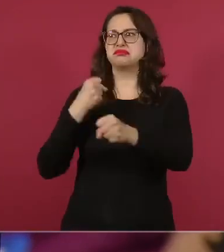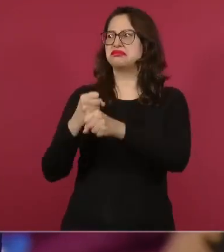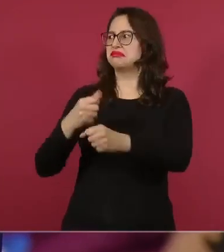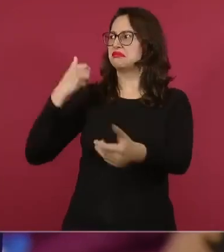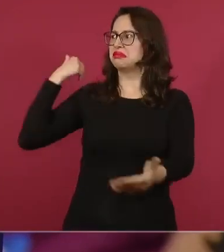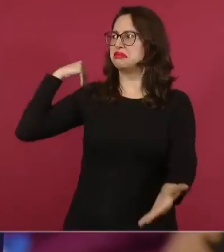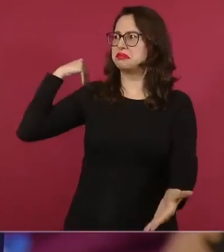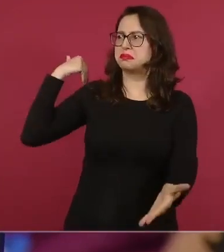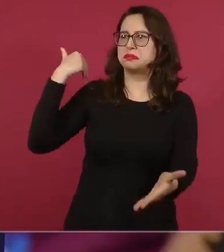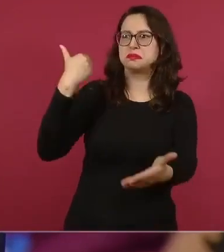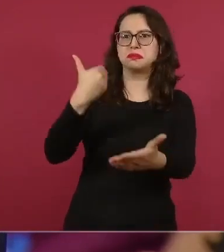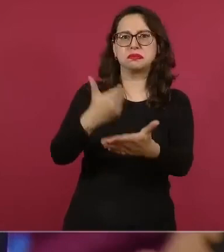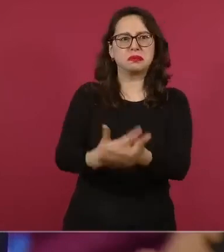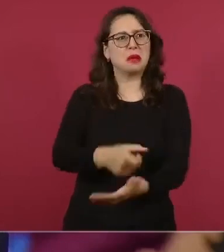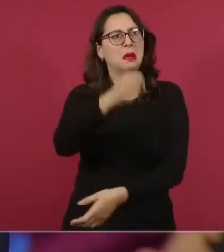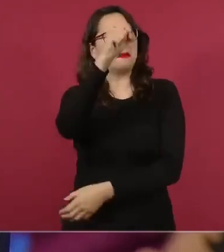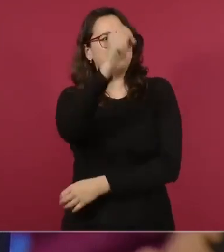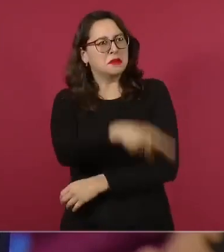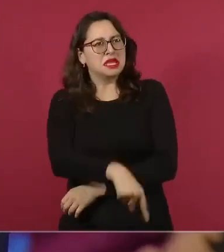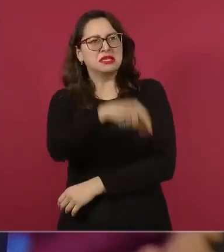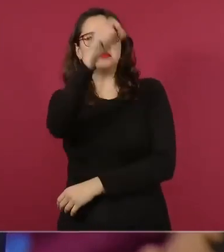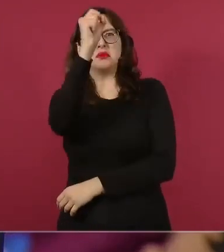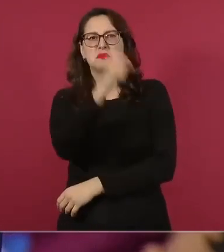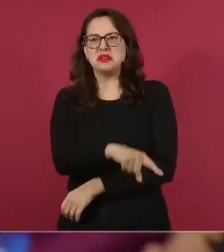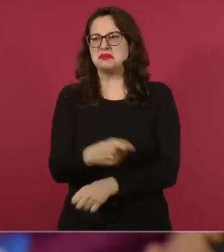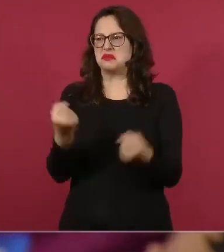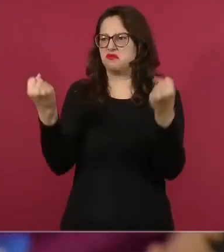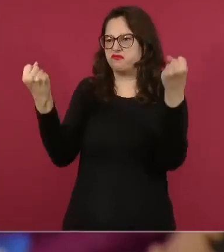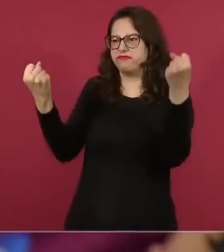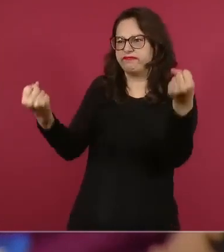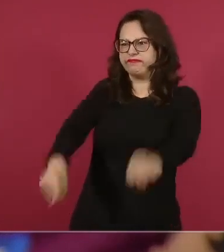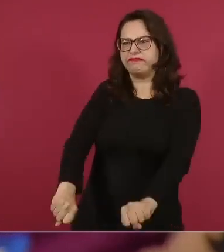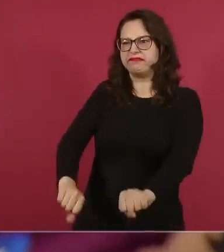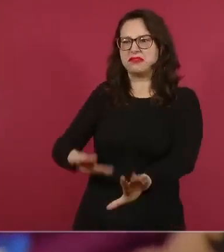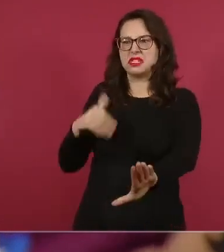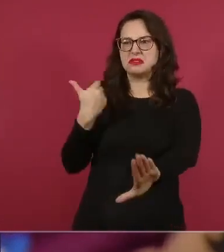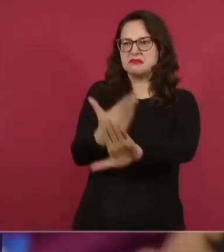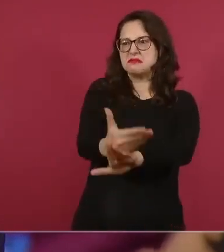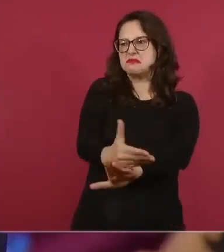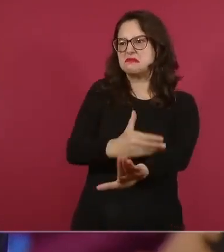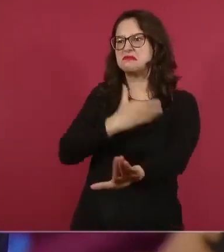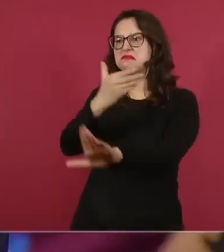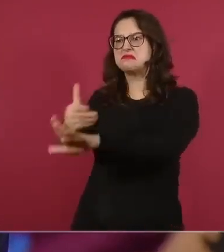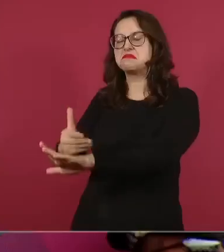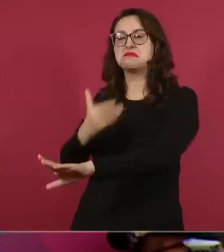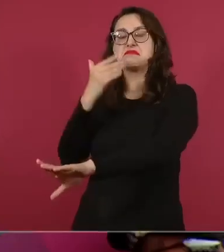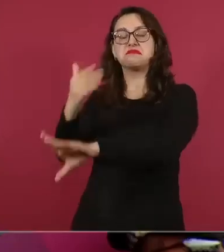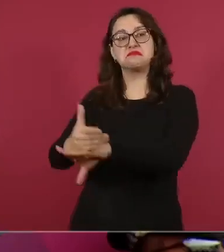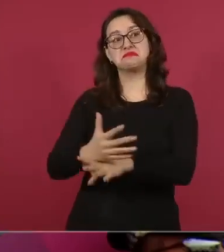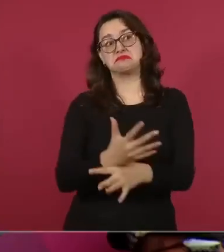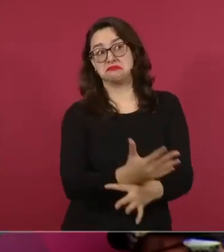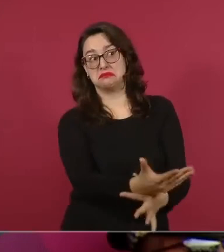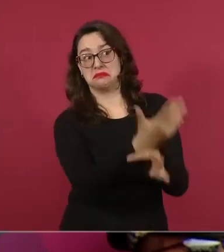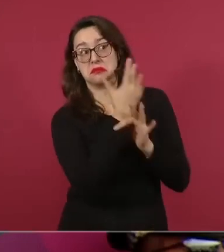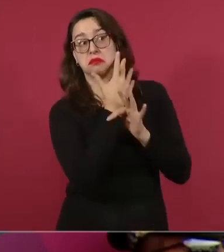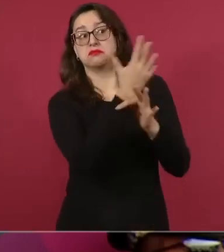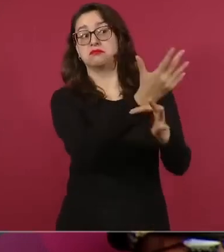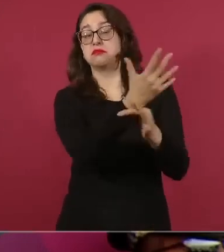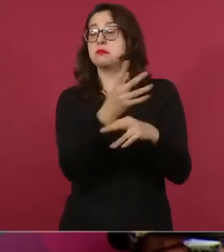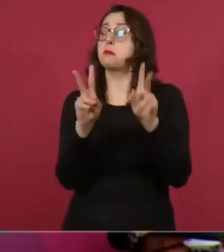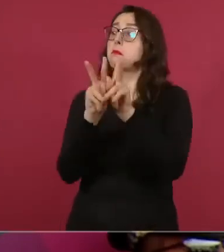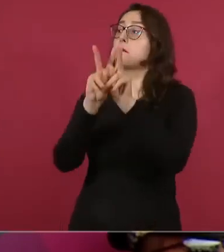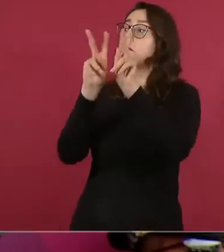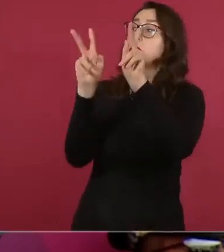misma con los beneficios de la paz y de la prosperidad material, pero esa